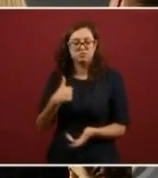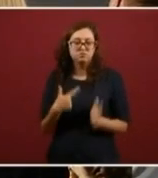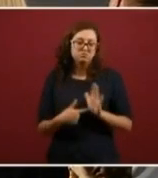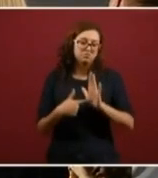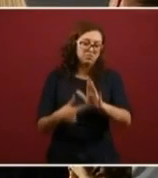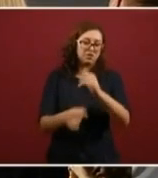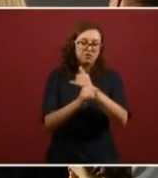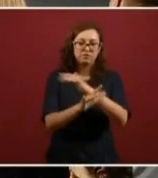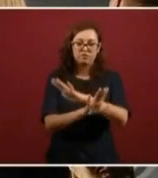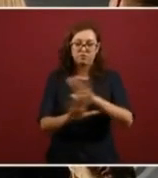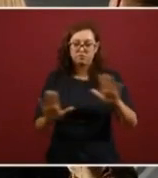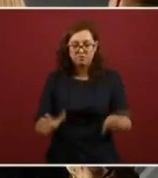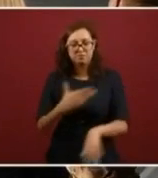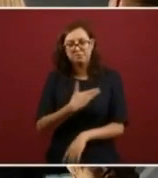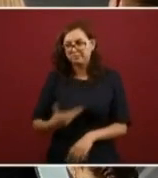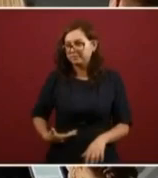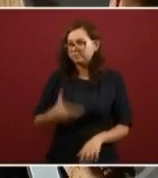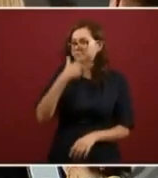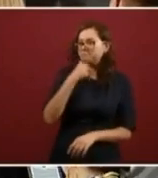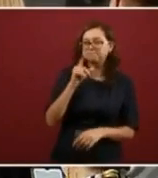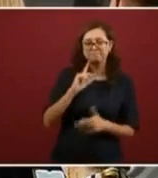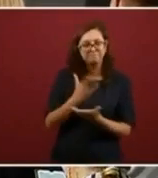tengo que informar. Gracias.